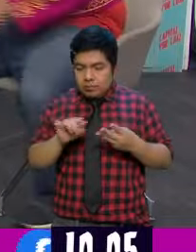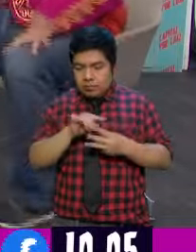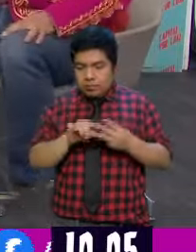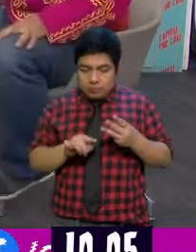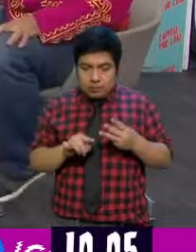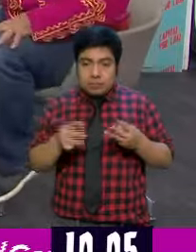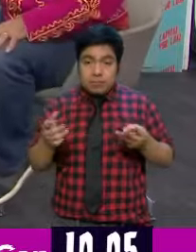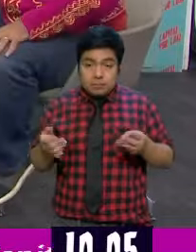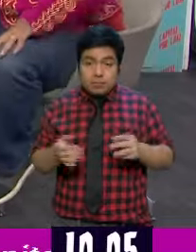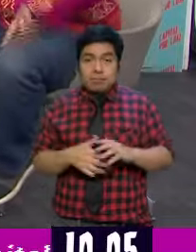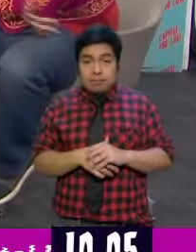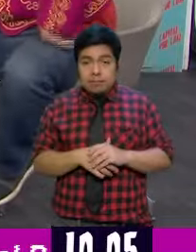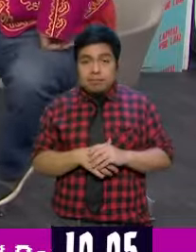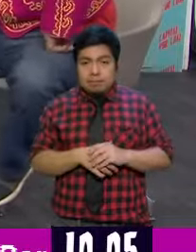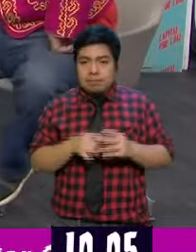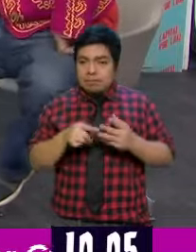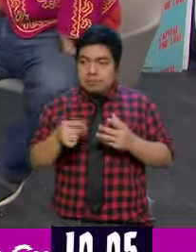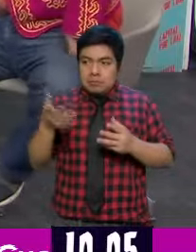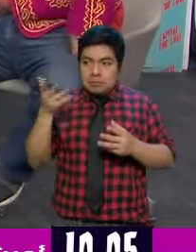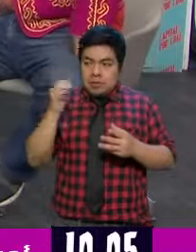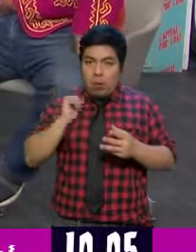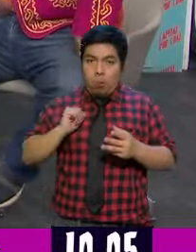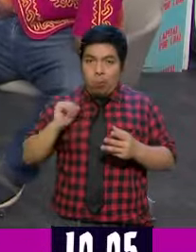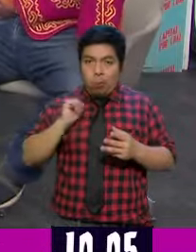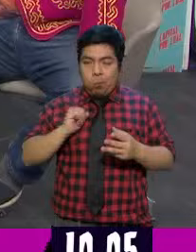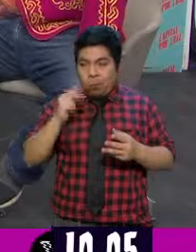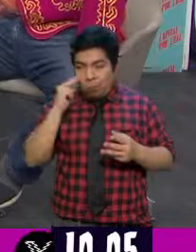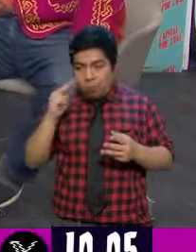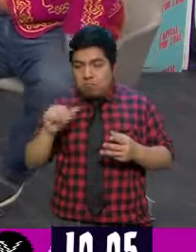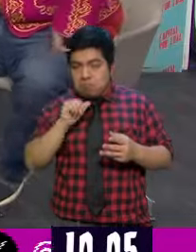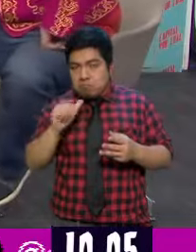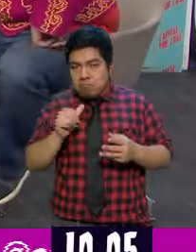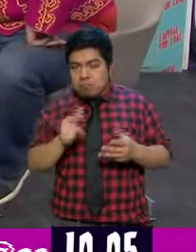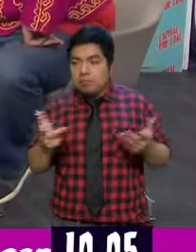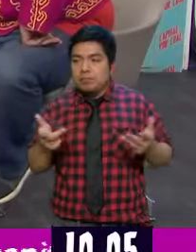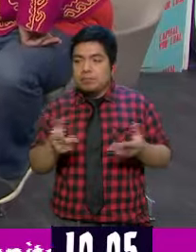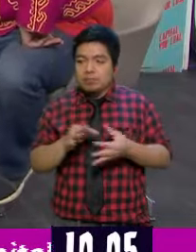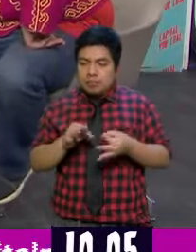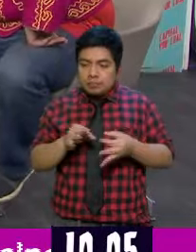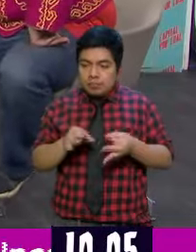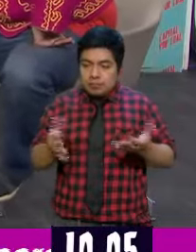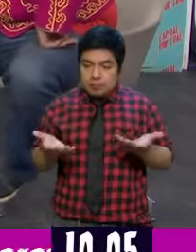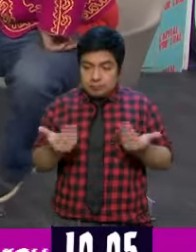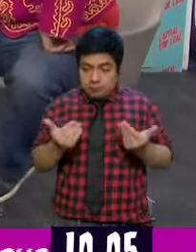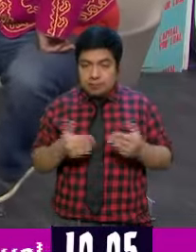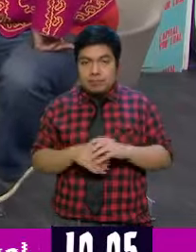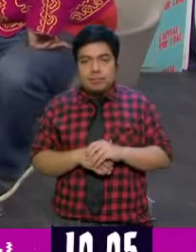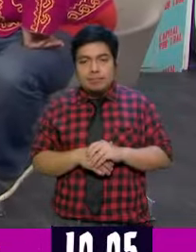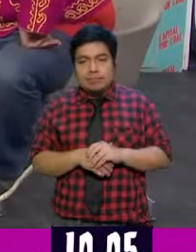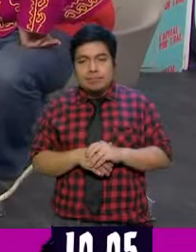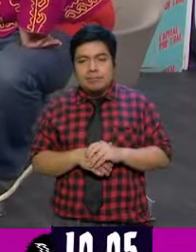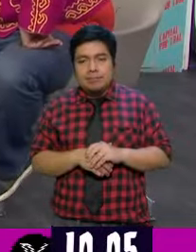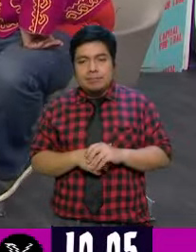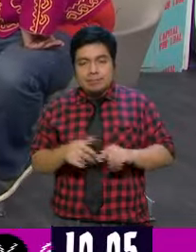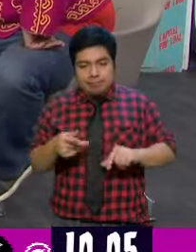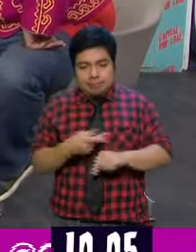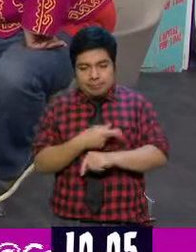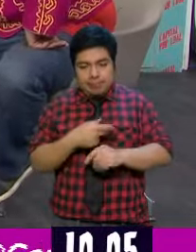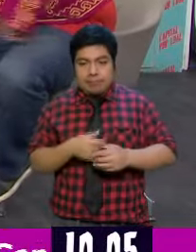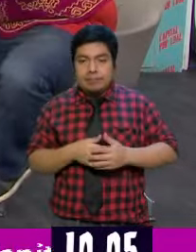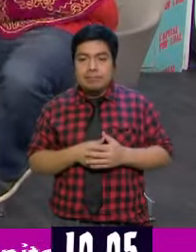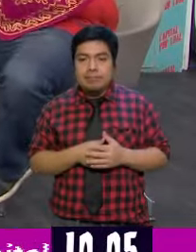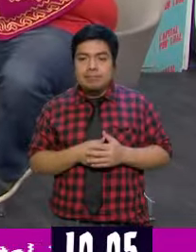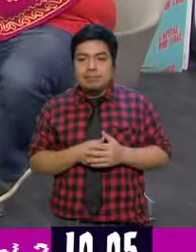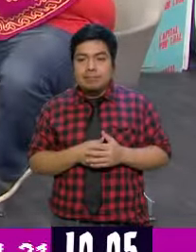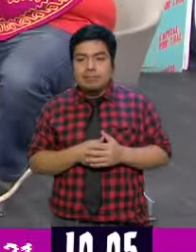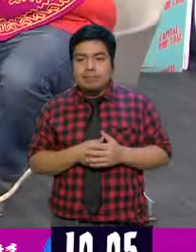Rod, acá está. Que hacía siglos que no lo veía. Cuéntenos qué show, por favor. ¡Qué ganas! Se